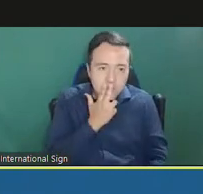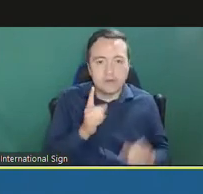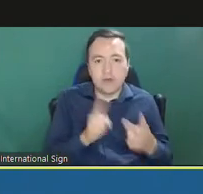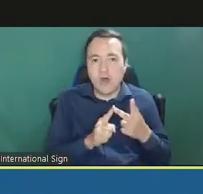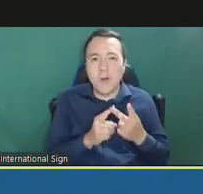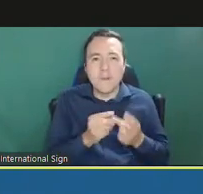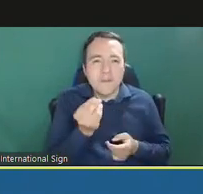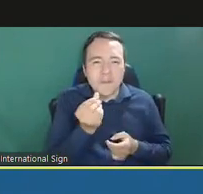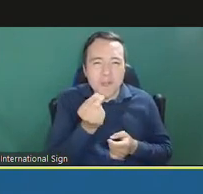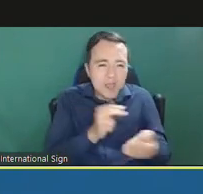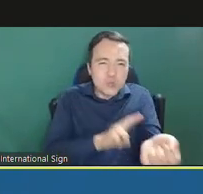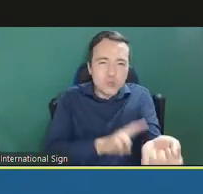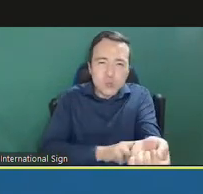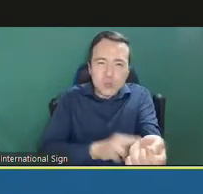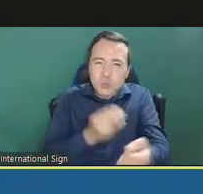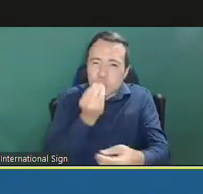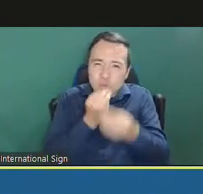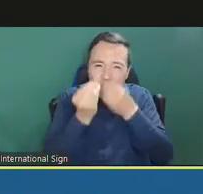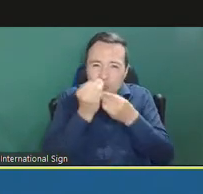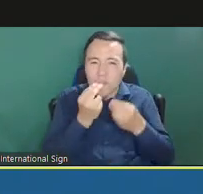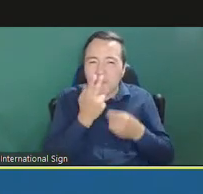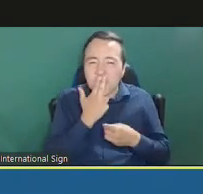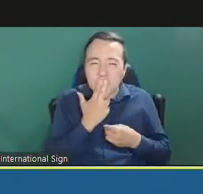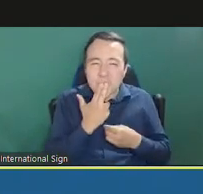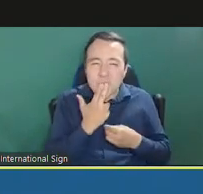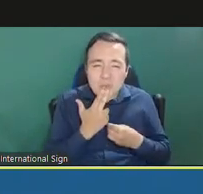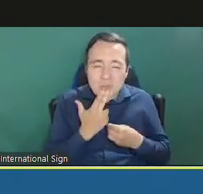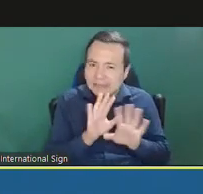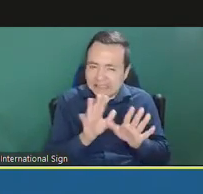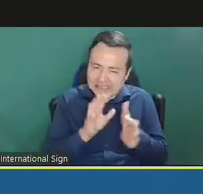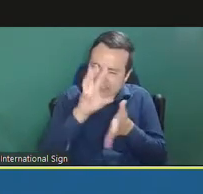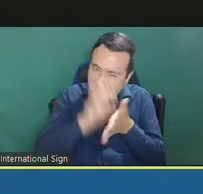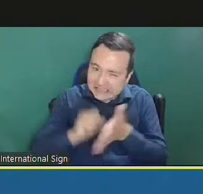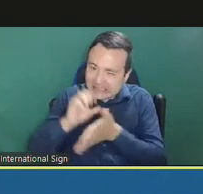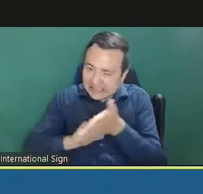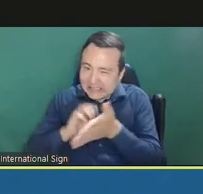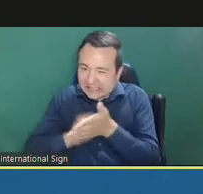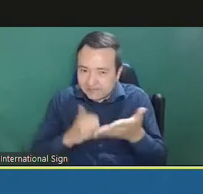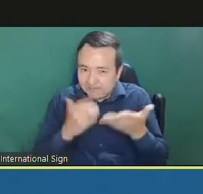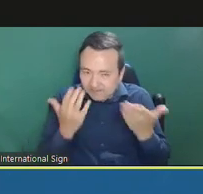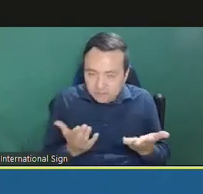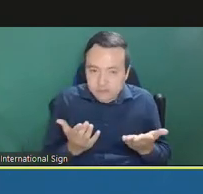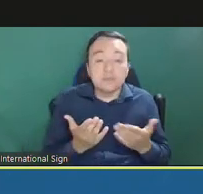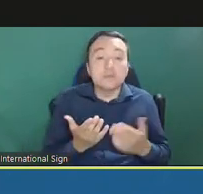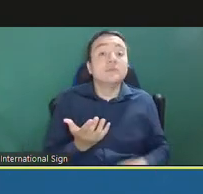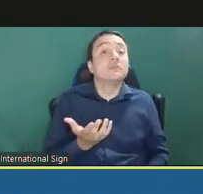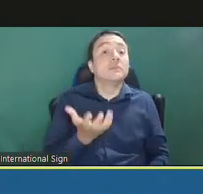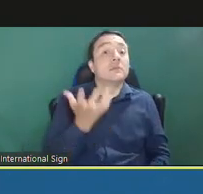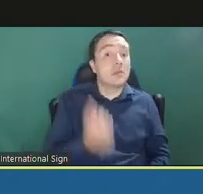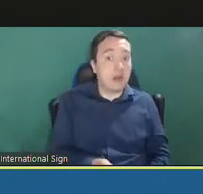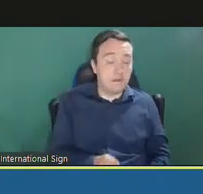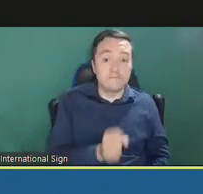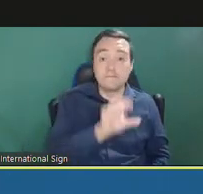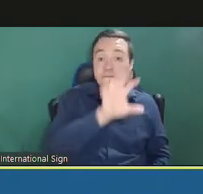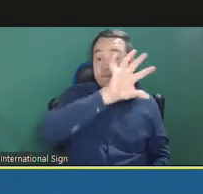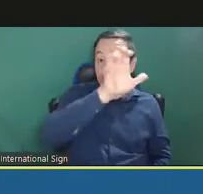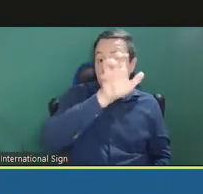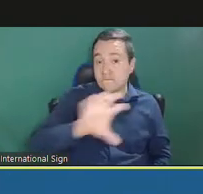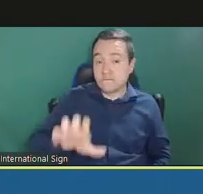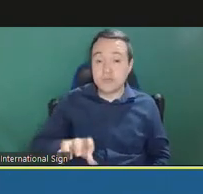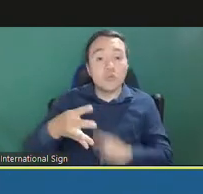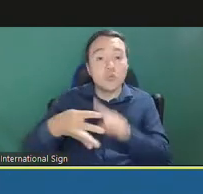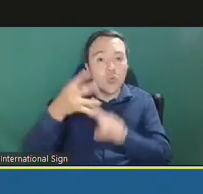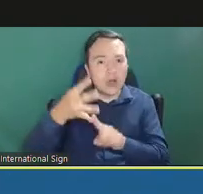impuestos sanitarios no se utilizan los suficientes sólo cuatro países graban los productos tabacaleros en